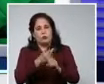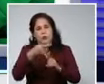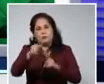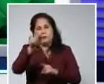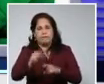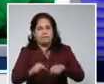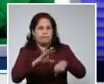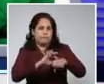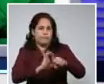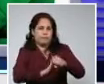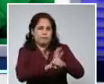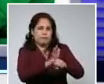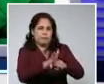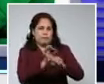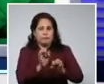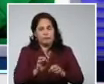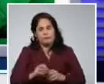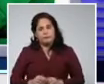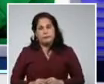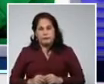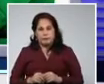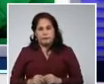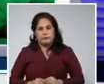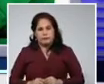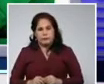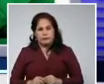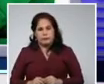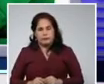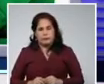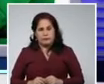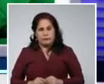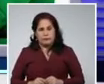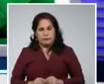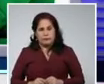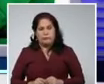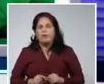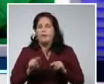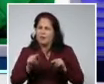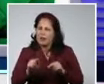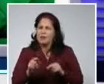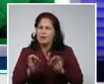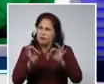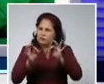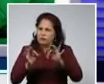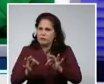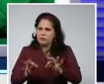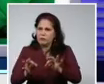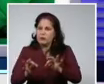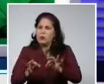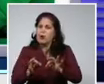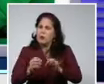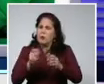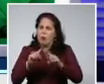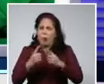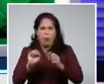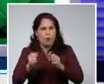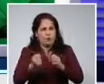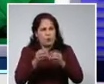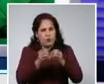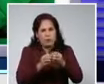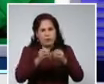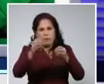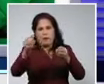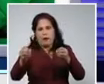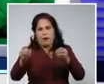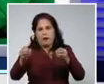con un caso que ya ha sido confirmado. Esa es la razón del aislamiento de